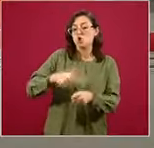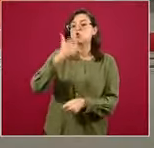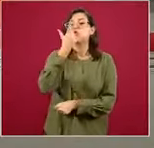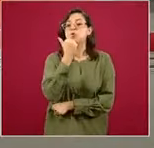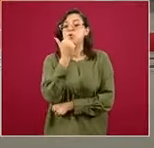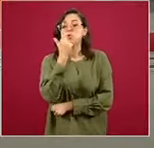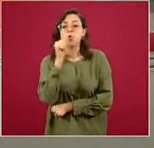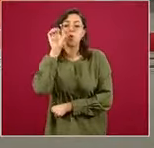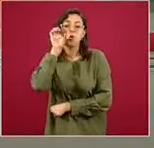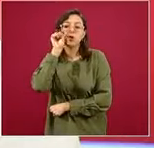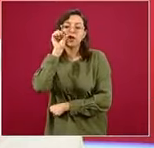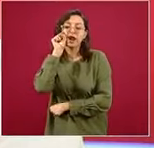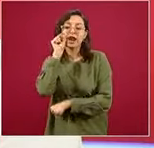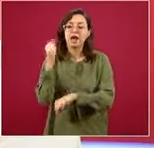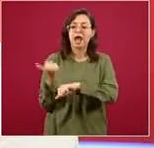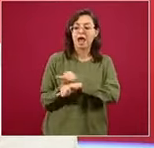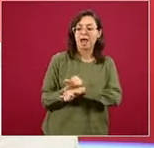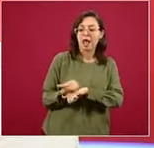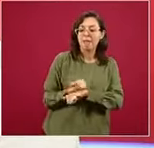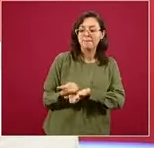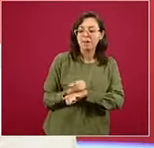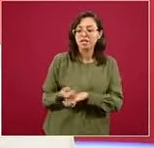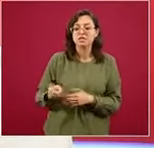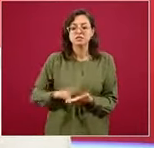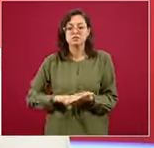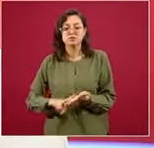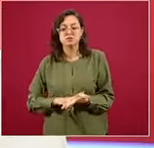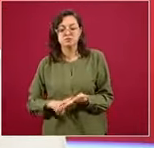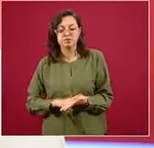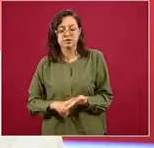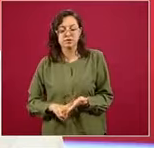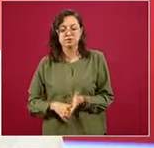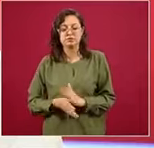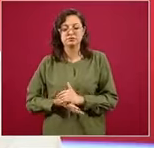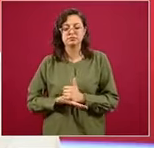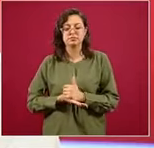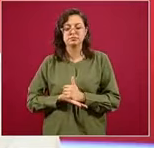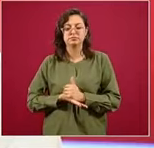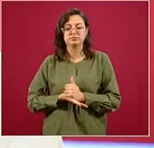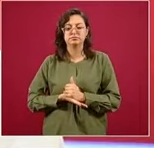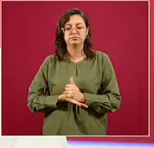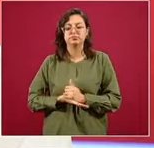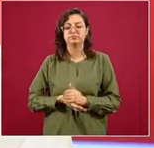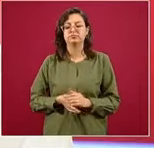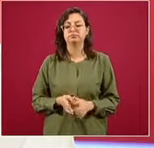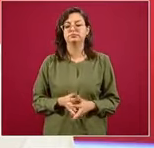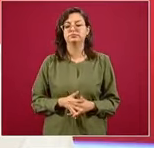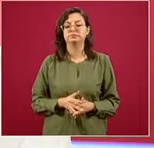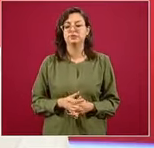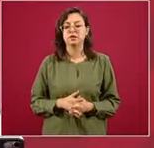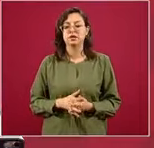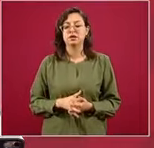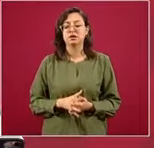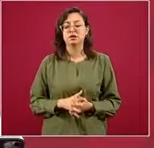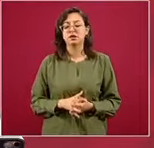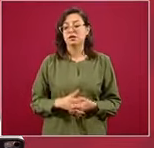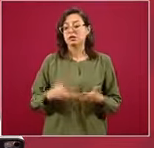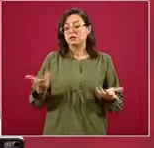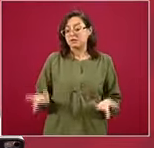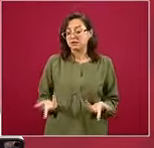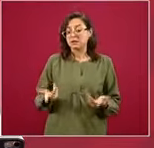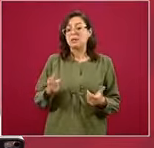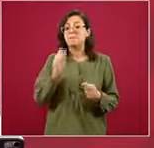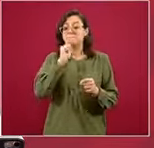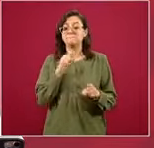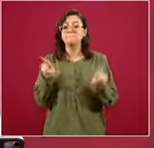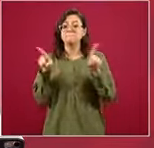naranja, amarillo y verde, y la indicación del tipo de actividades